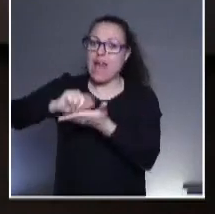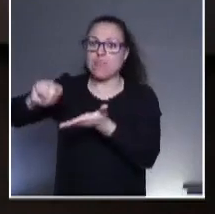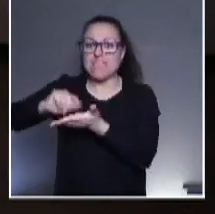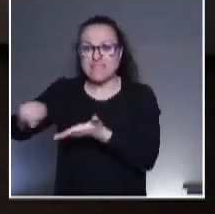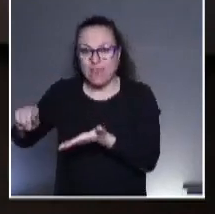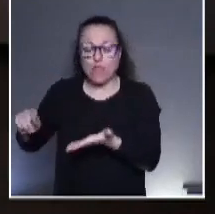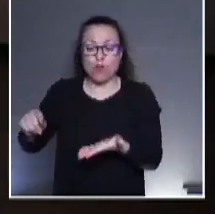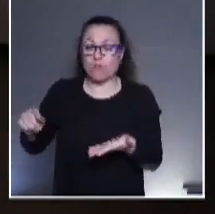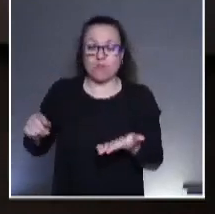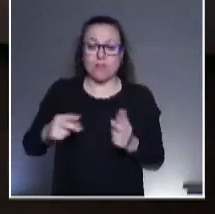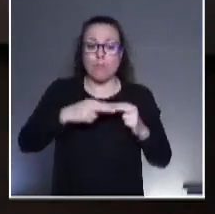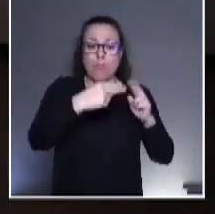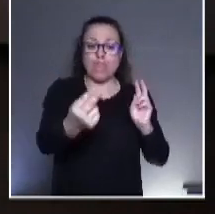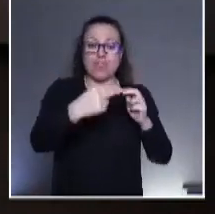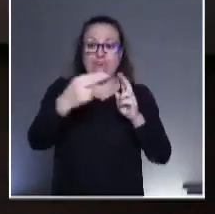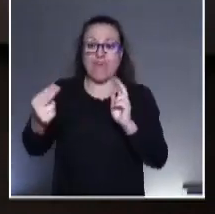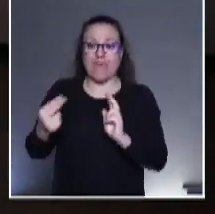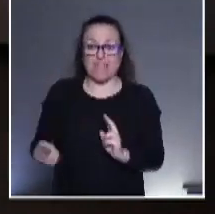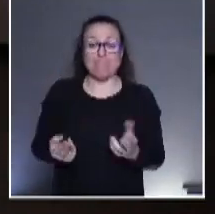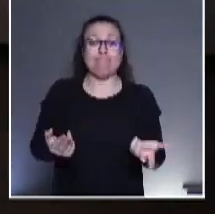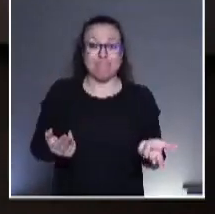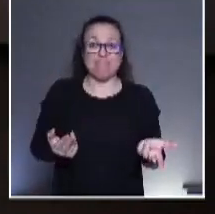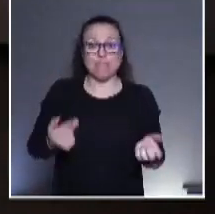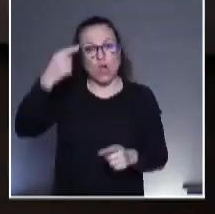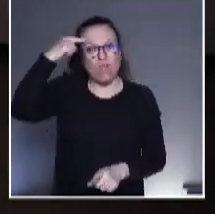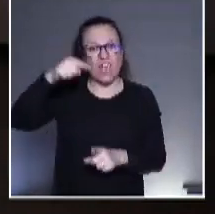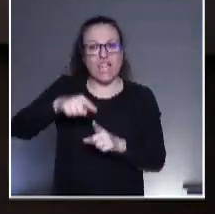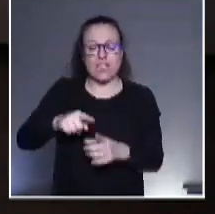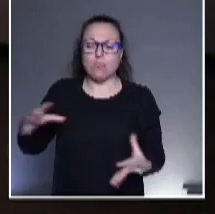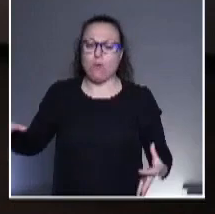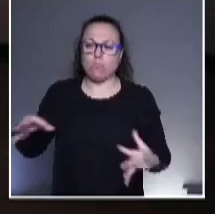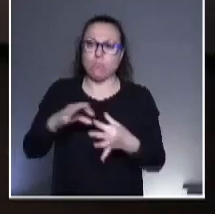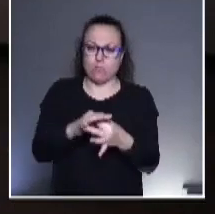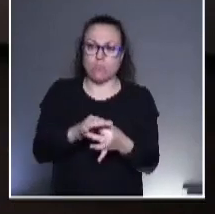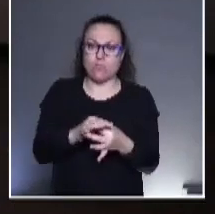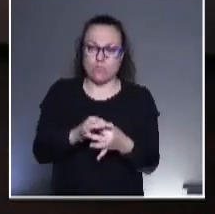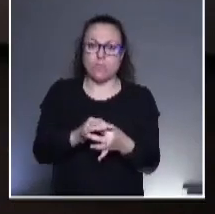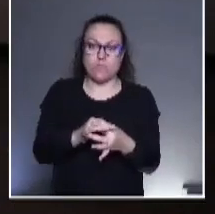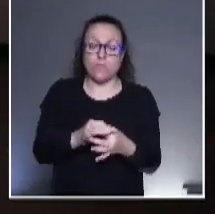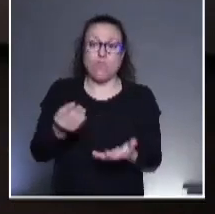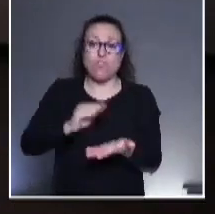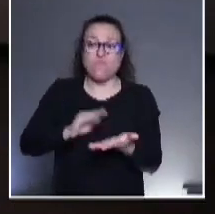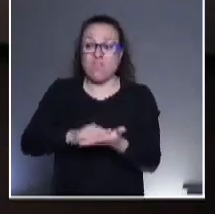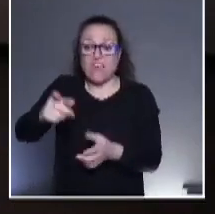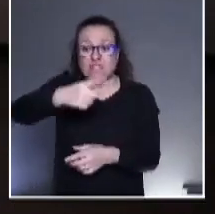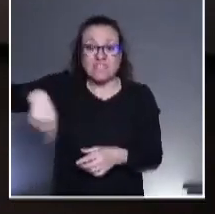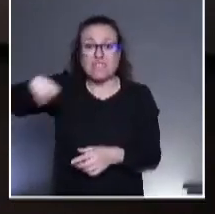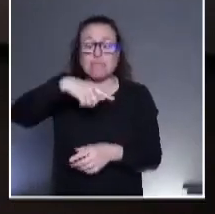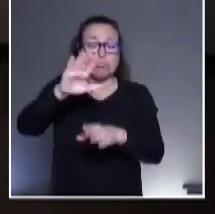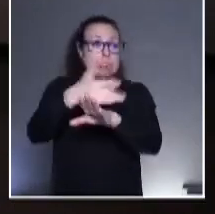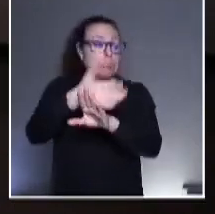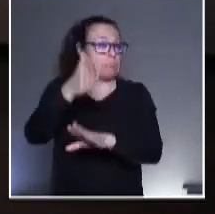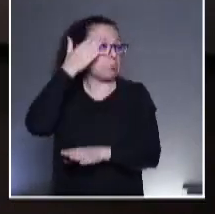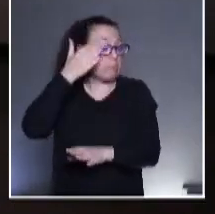entre administraciones e instituciones que habitualmente podríamos decir que se ignoran entre sí. Y es